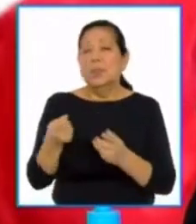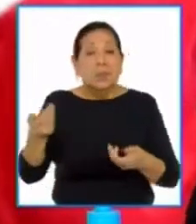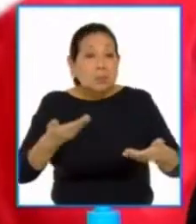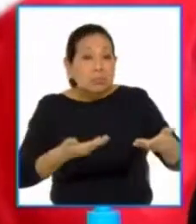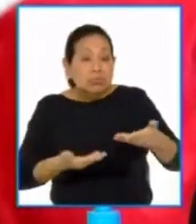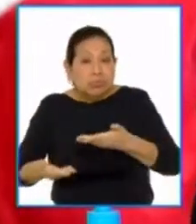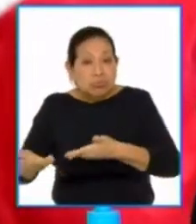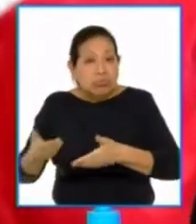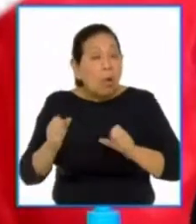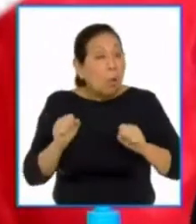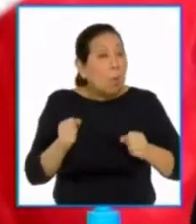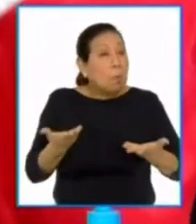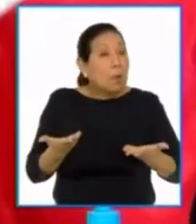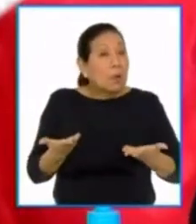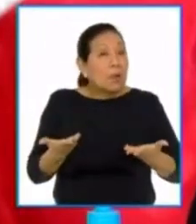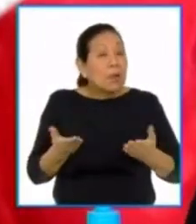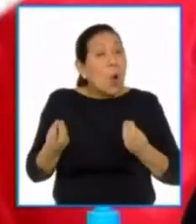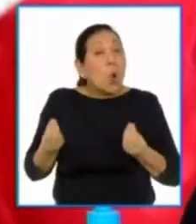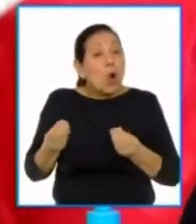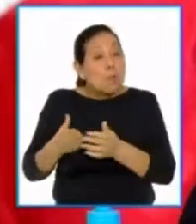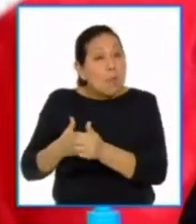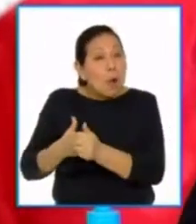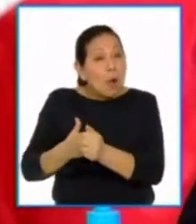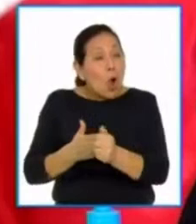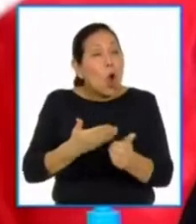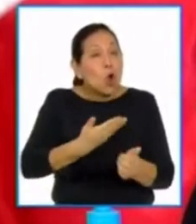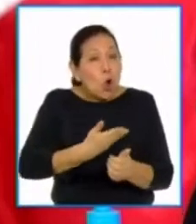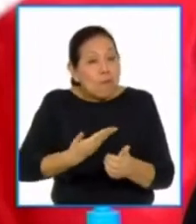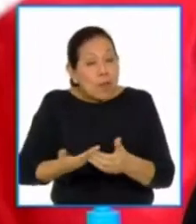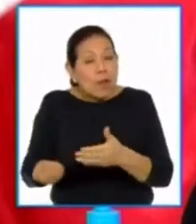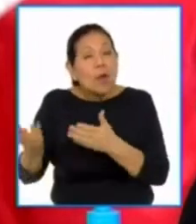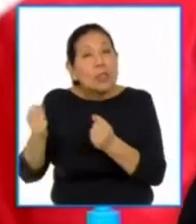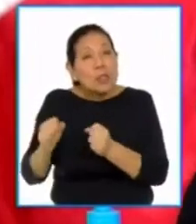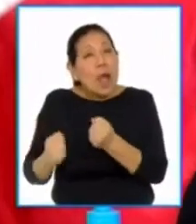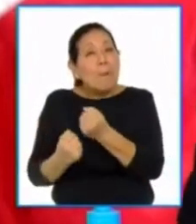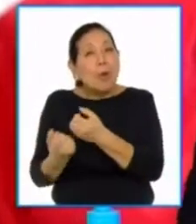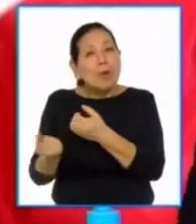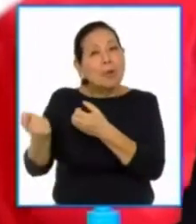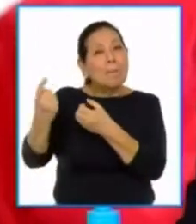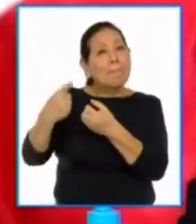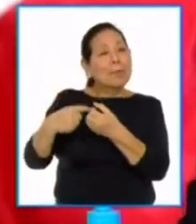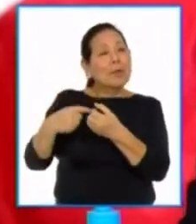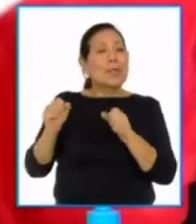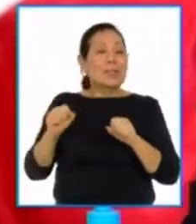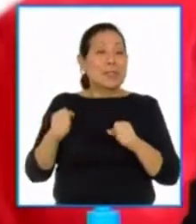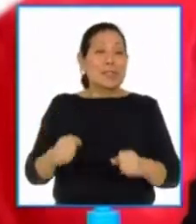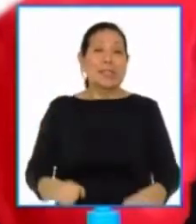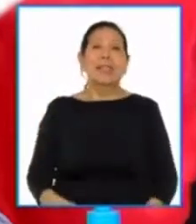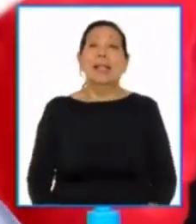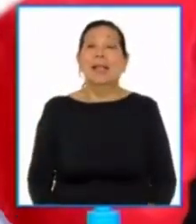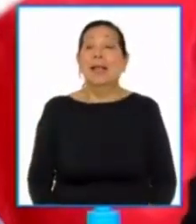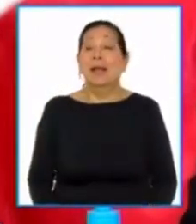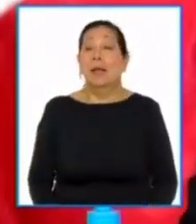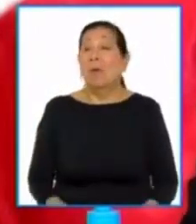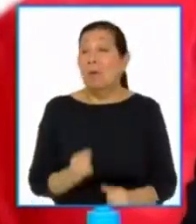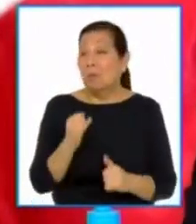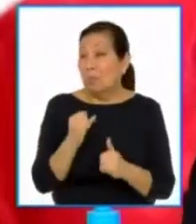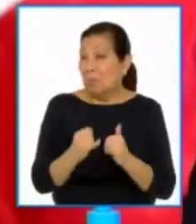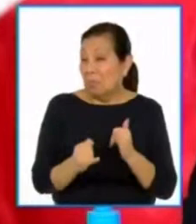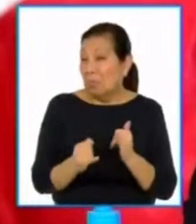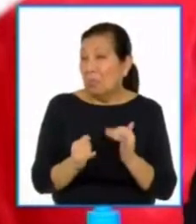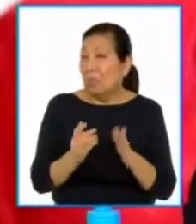accionista, por lo tanto podrá guiar normas de gobierno corporativo. De tal manera que al cabo de